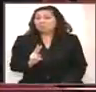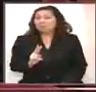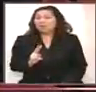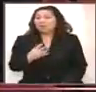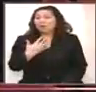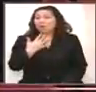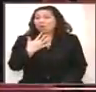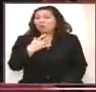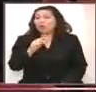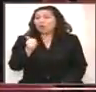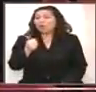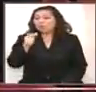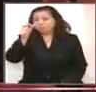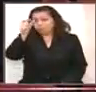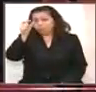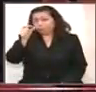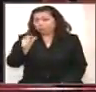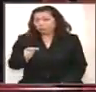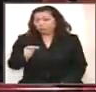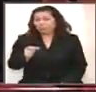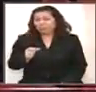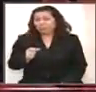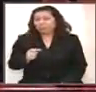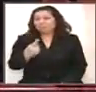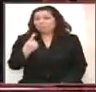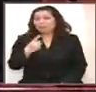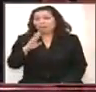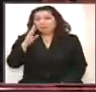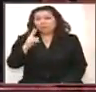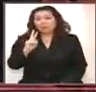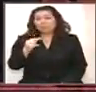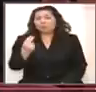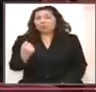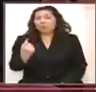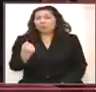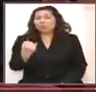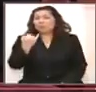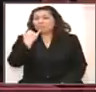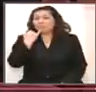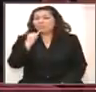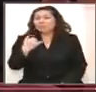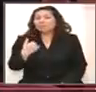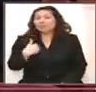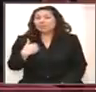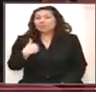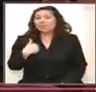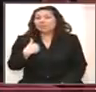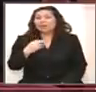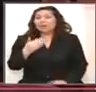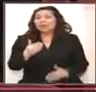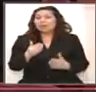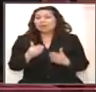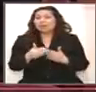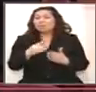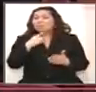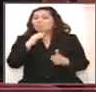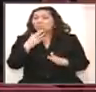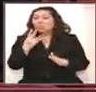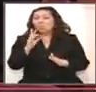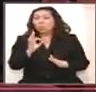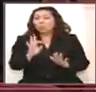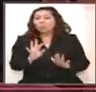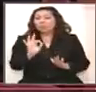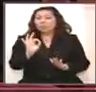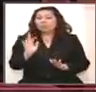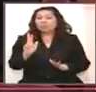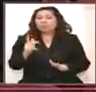azul aparece la estadística policial, que para el año 2011 informaba que teníamos una tasa de homicidios de